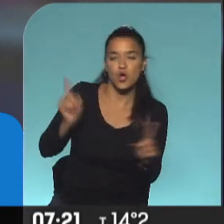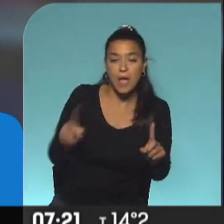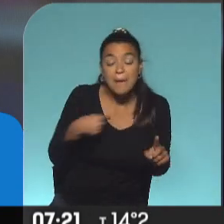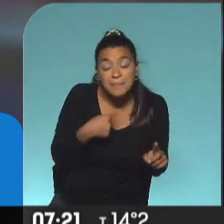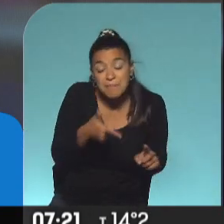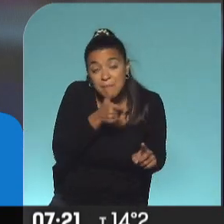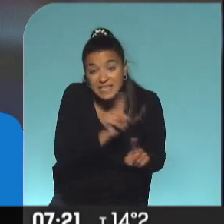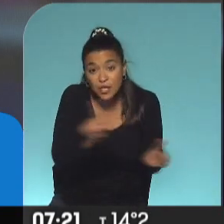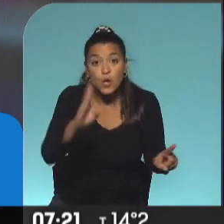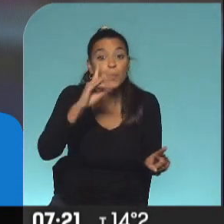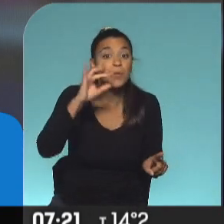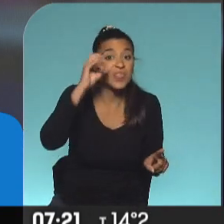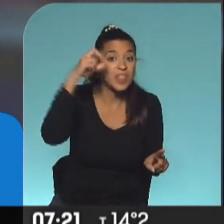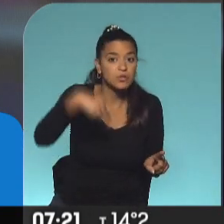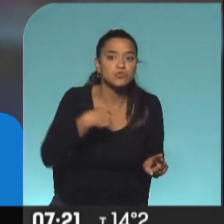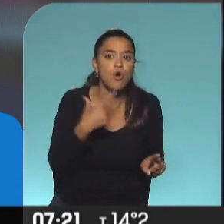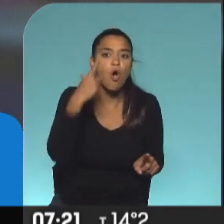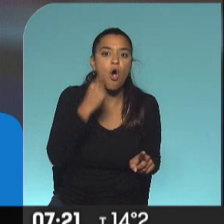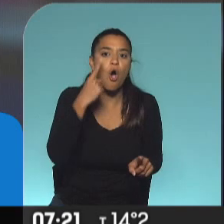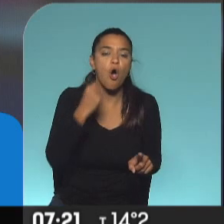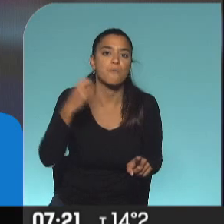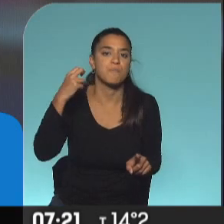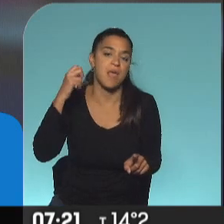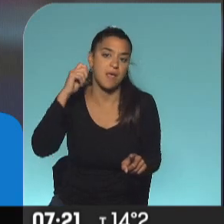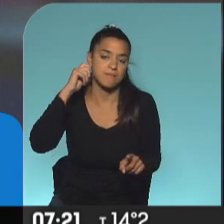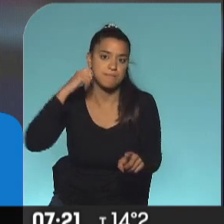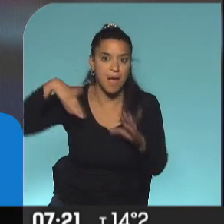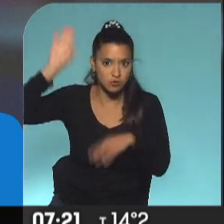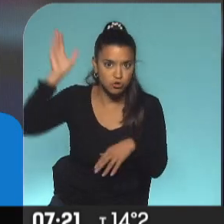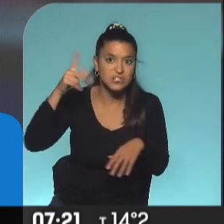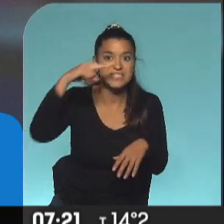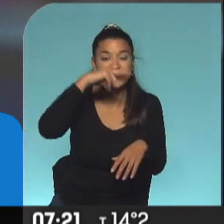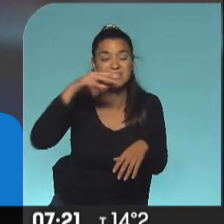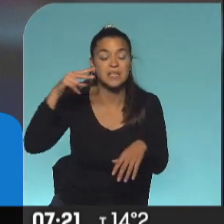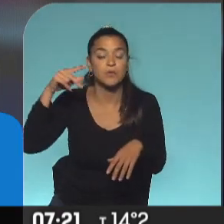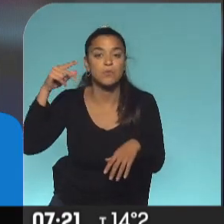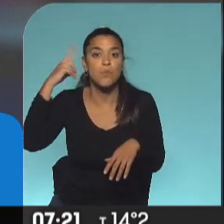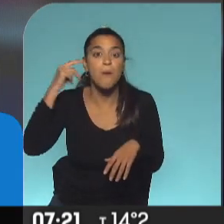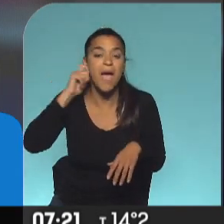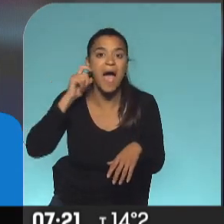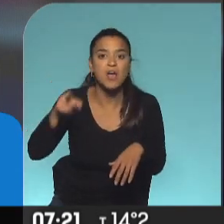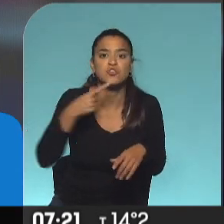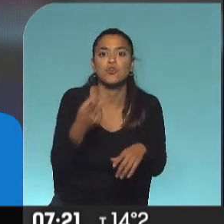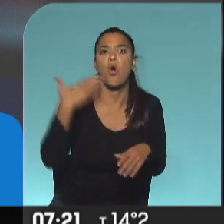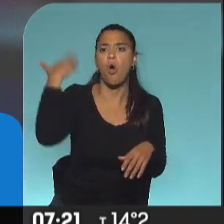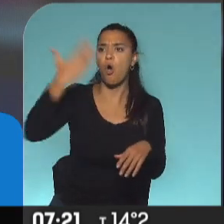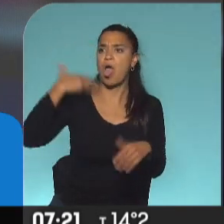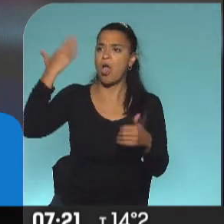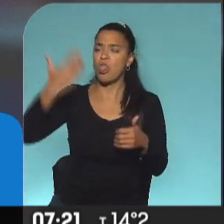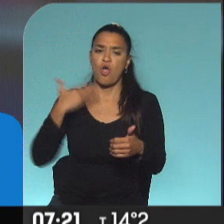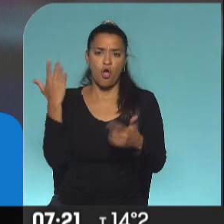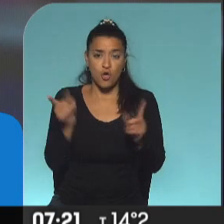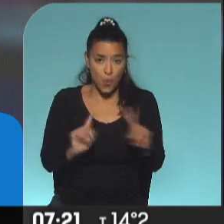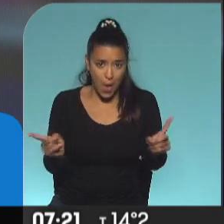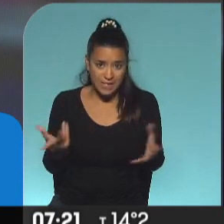de que no. Biden, todos temíamos, Biden es un hombre mayor, tiene 77 años, no es un orador de barricada, no es un gran polemista, no